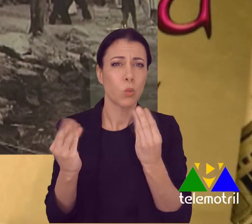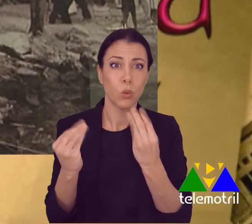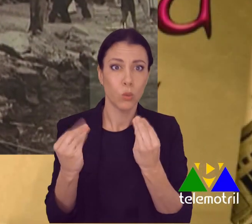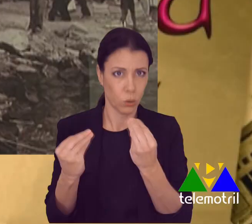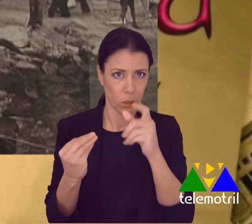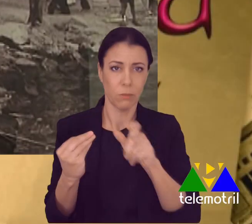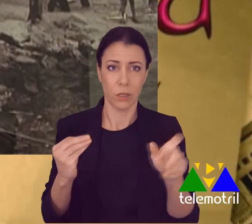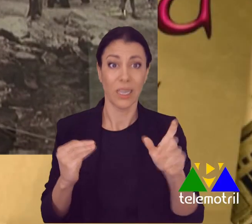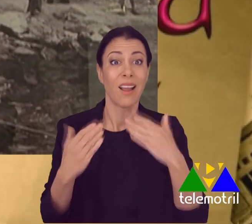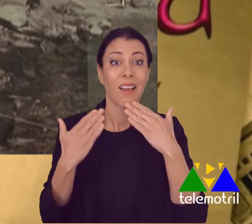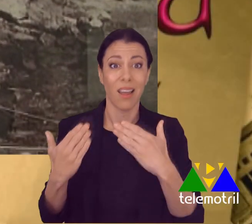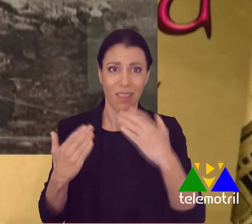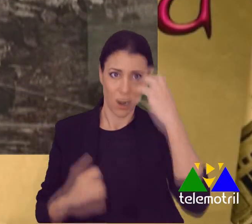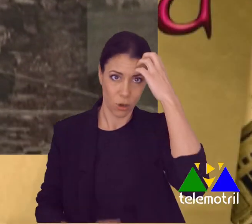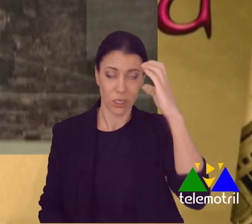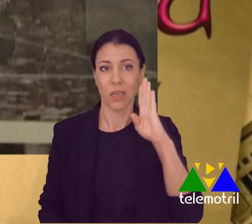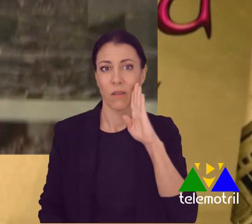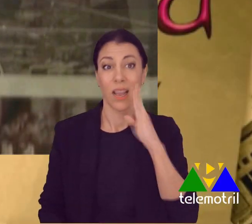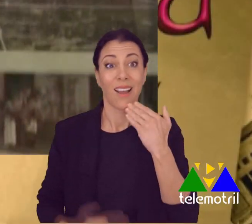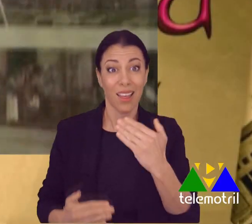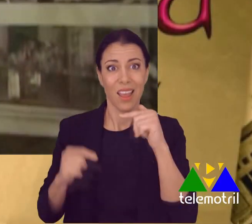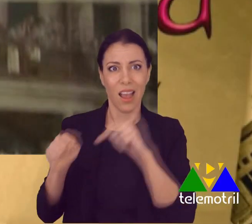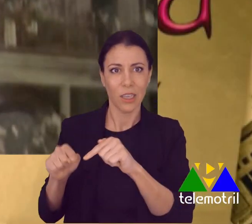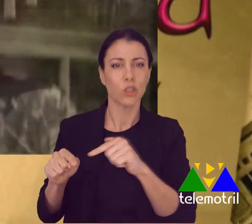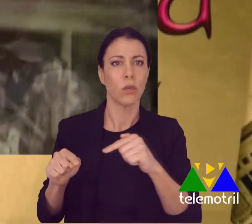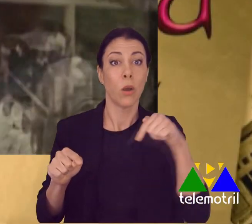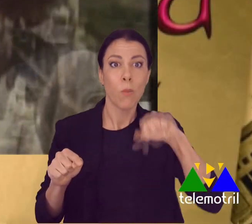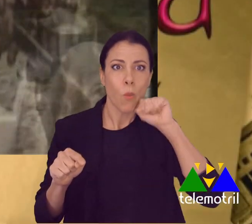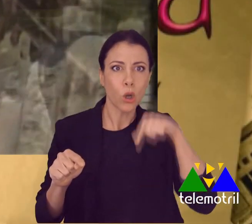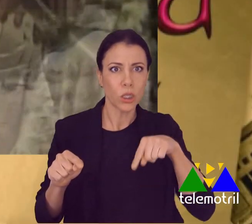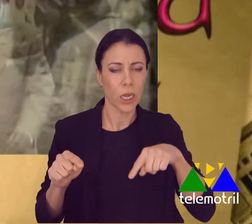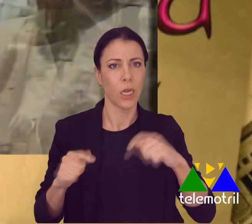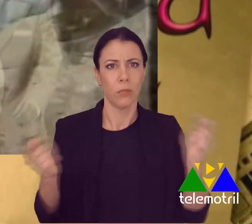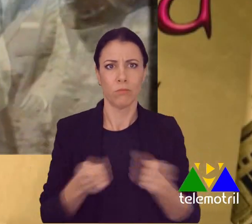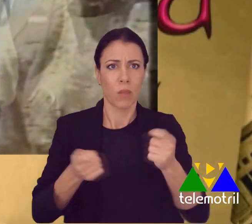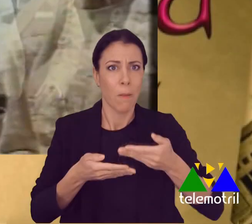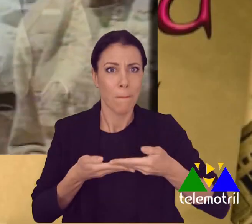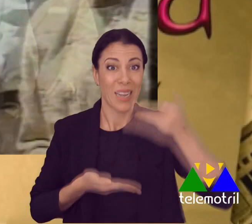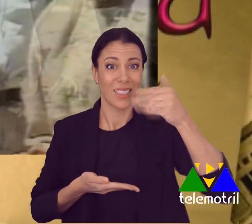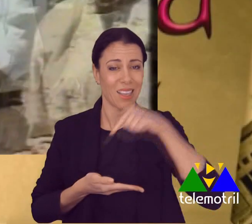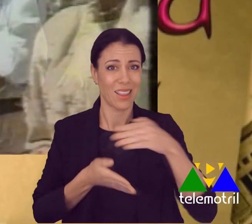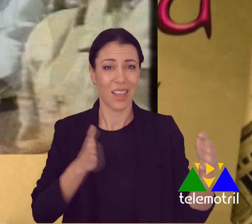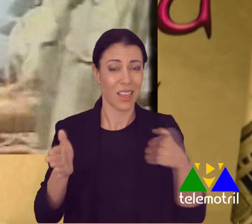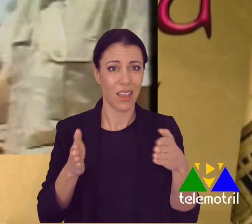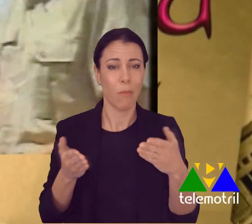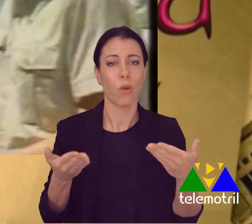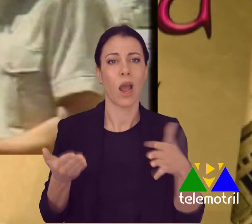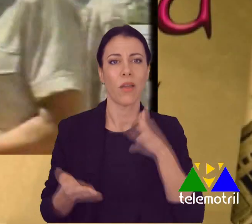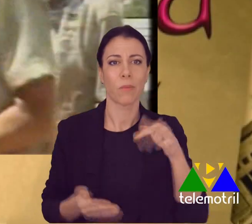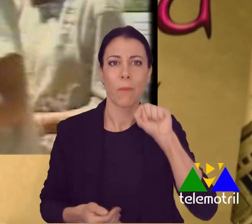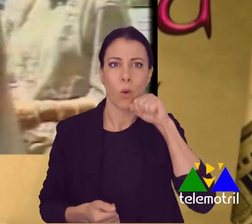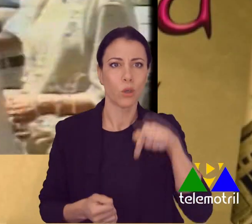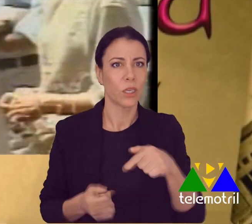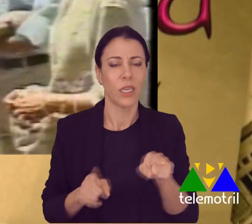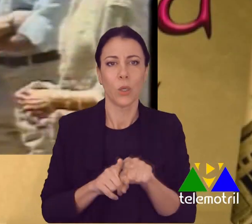gracias a Balduino y Fabiola salimos muchas veces en la prensa de aquellos años, ¿no? Es decir, y además, pues Motril se